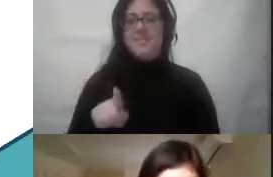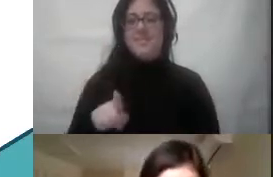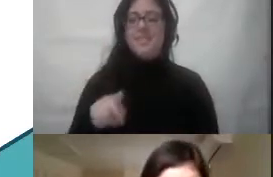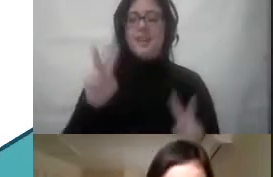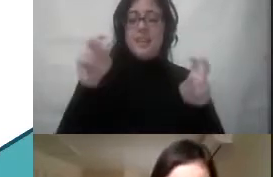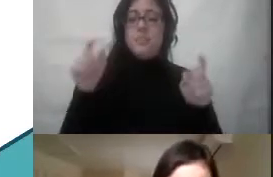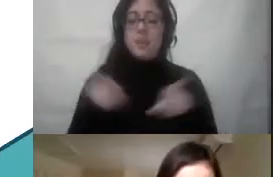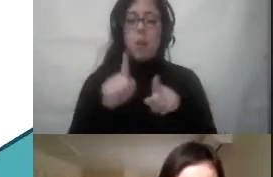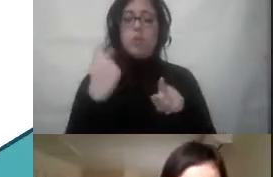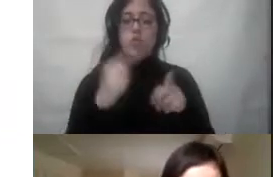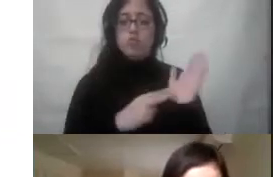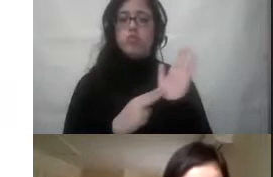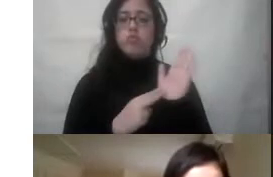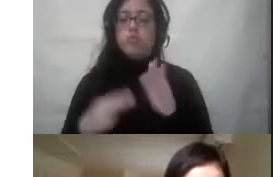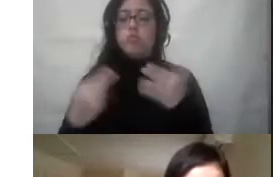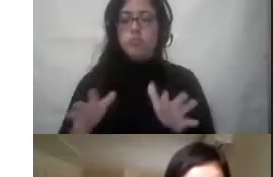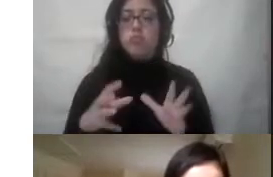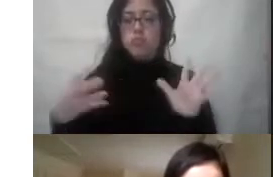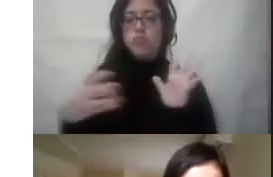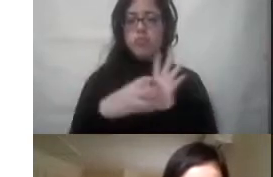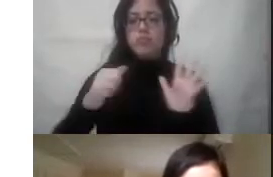asignatura.